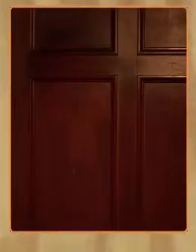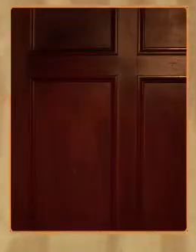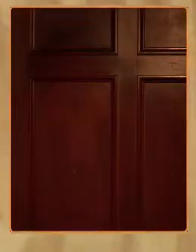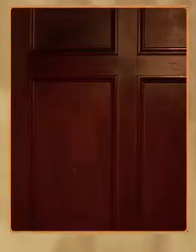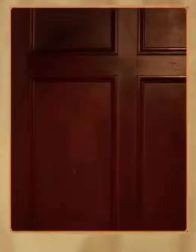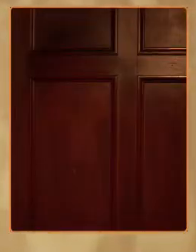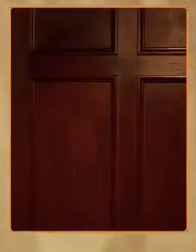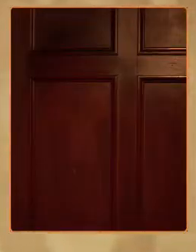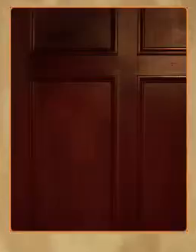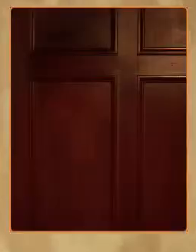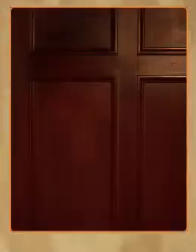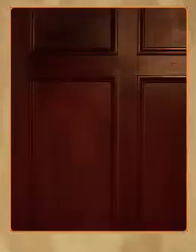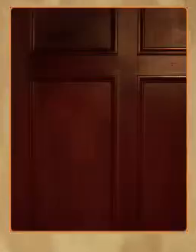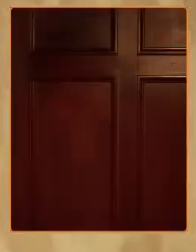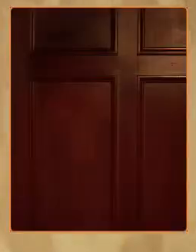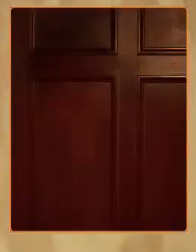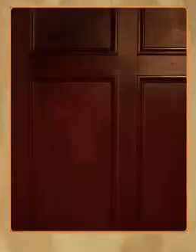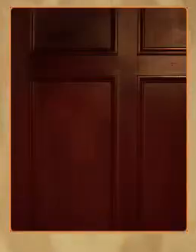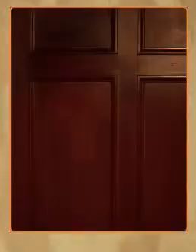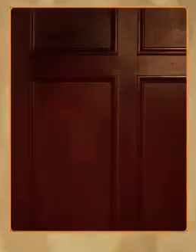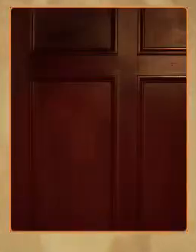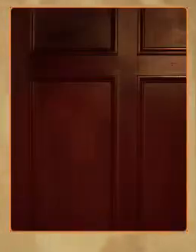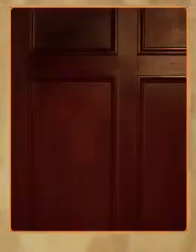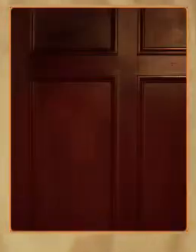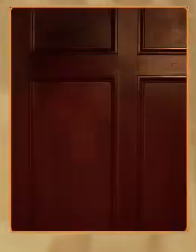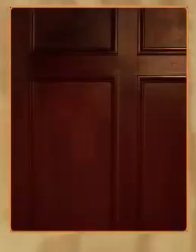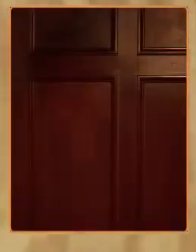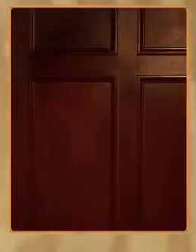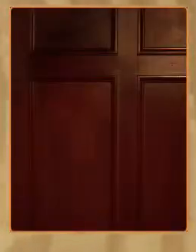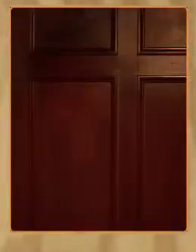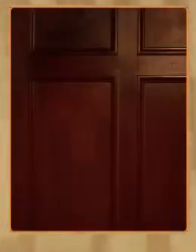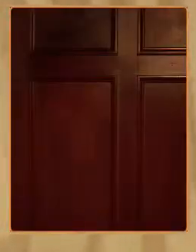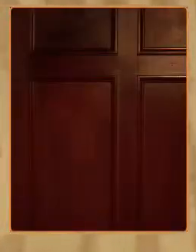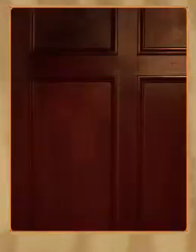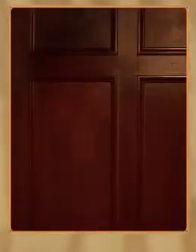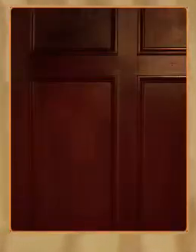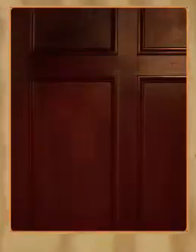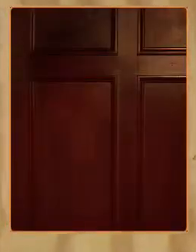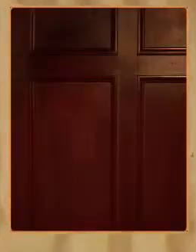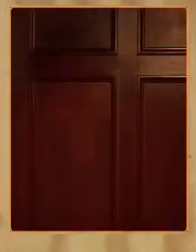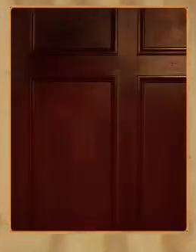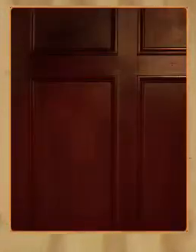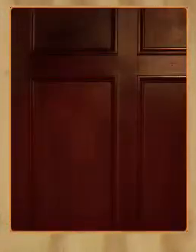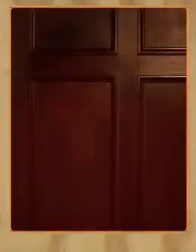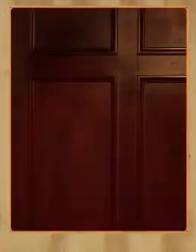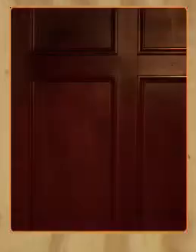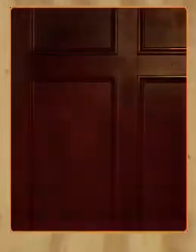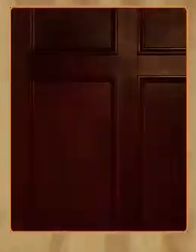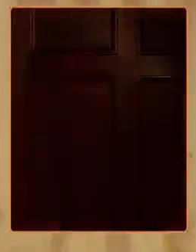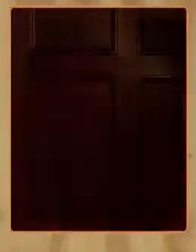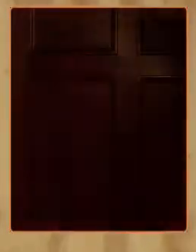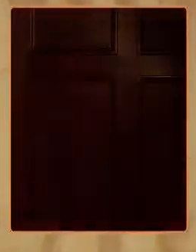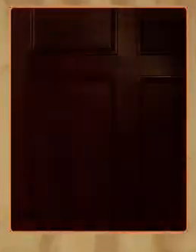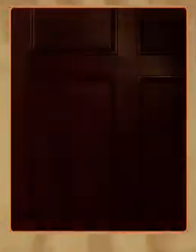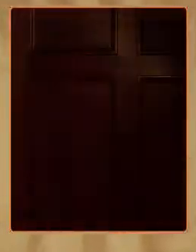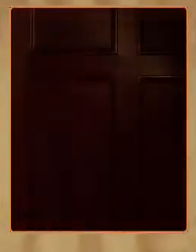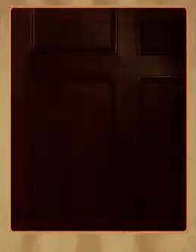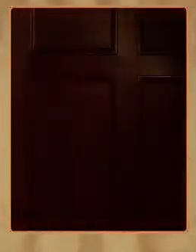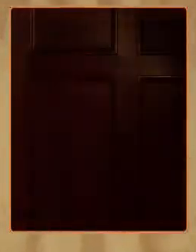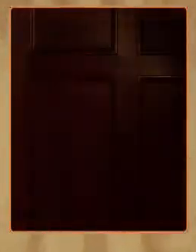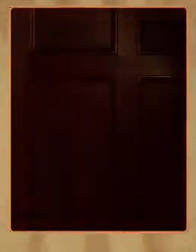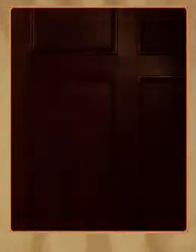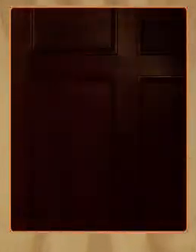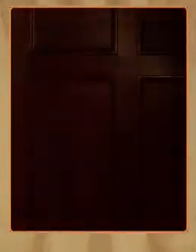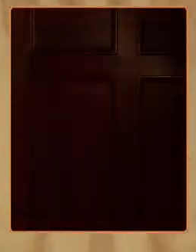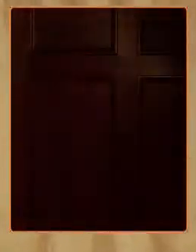para respirar y sacarnos una foto. Antes le quiero decir a todos aquellos que nos están siguiendo por streaming que nos reencontramos a partir de